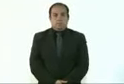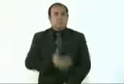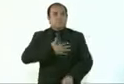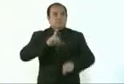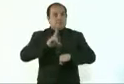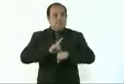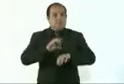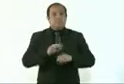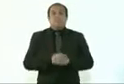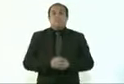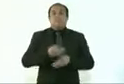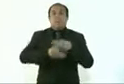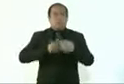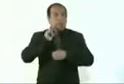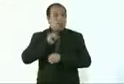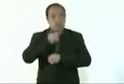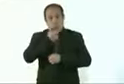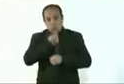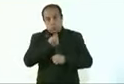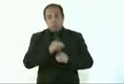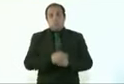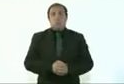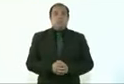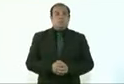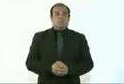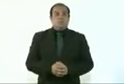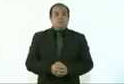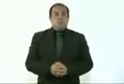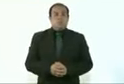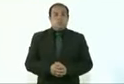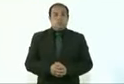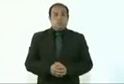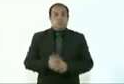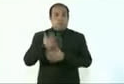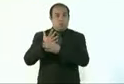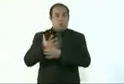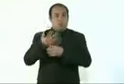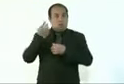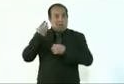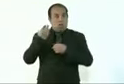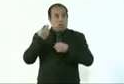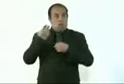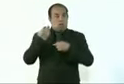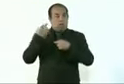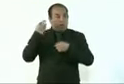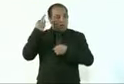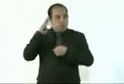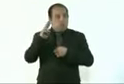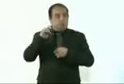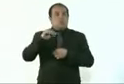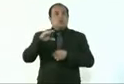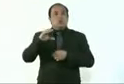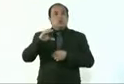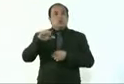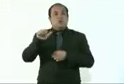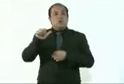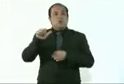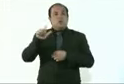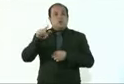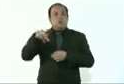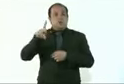Buenos días a todas y a todos. Pues, como señalaba el maestro Clark, queremos poner a su